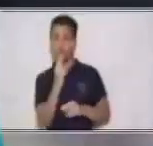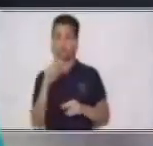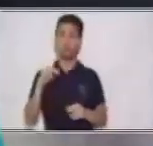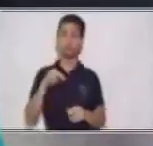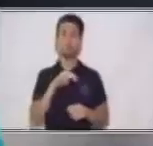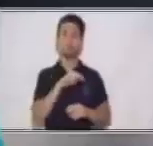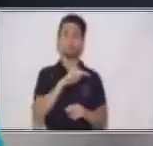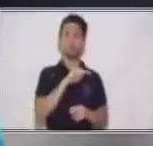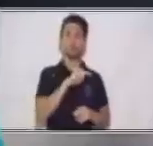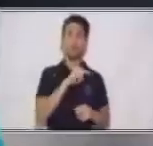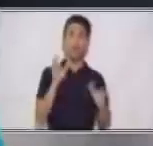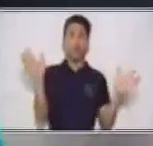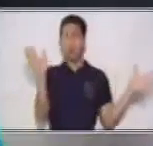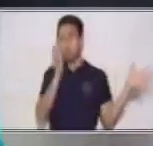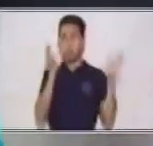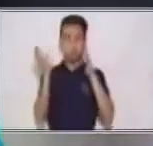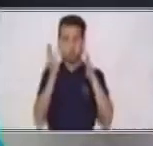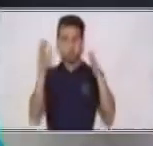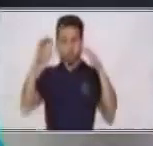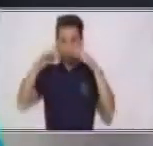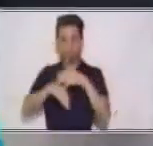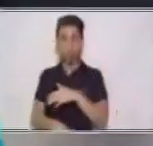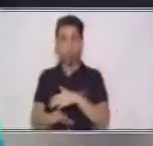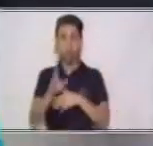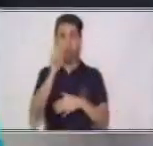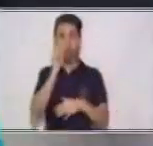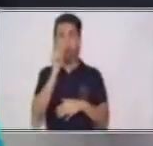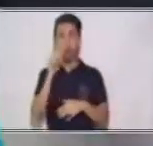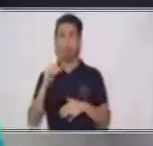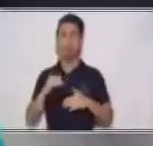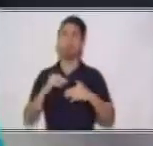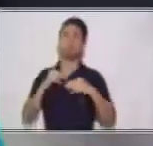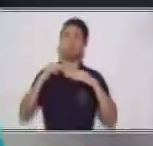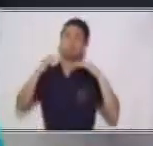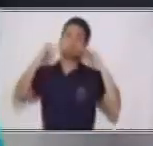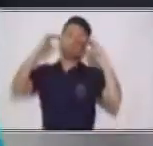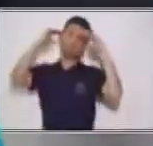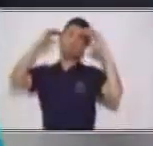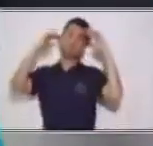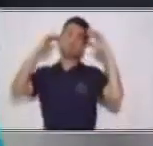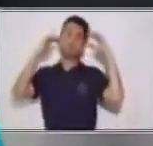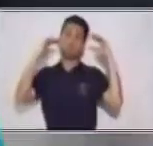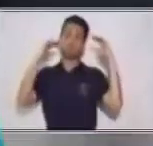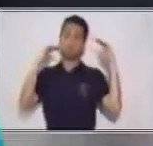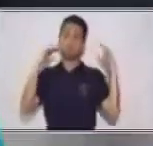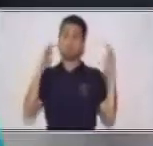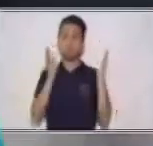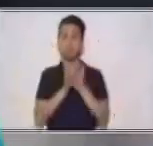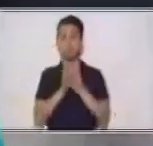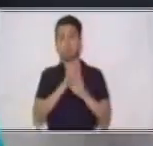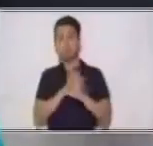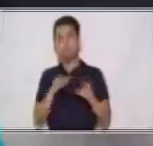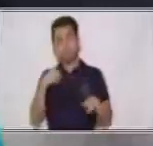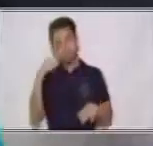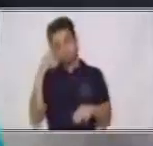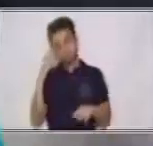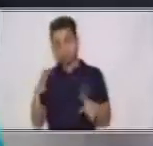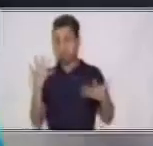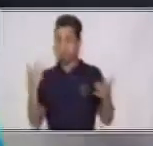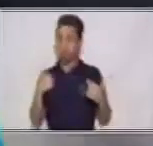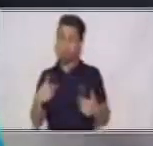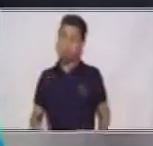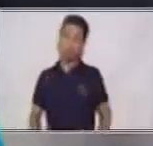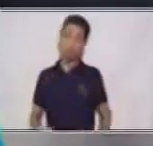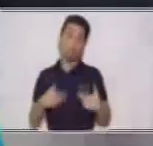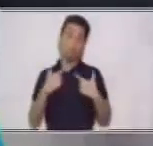ahogar el plebeyo. La doncella simplemente estaba muy enamorada de él y ella empieza a pensar, no voy a poder vivir sin mi